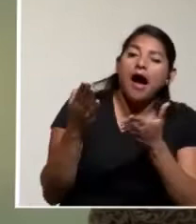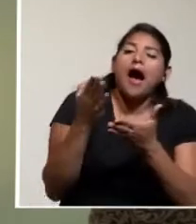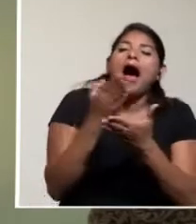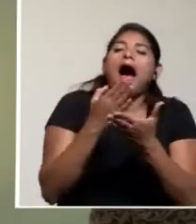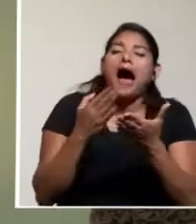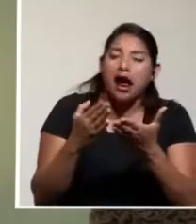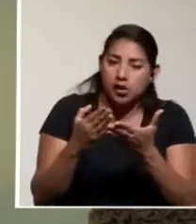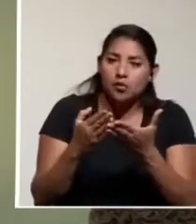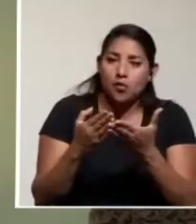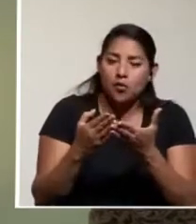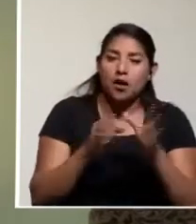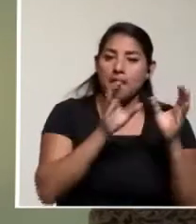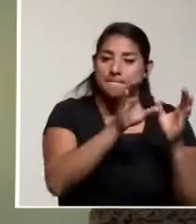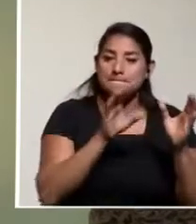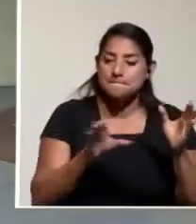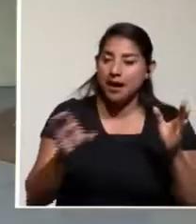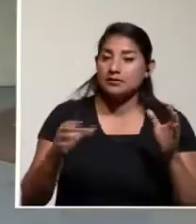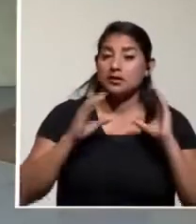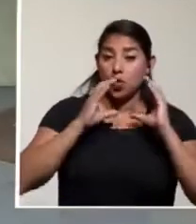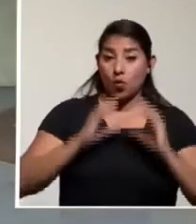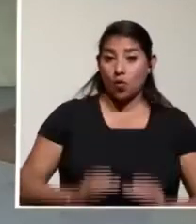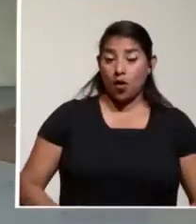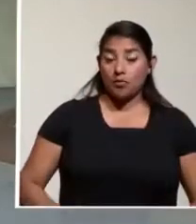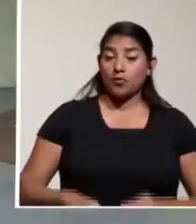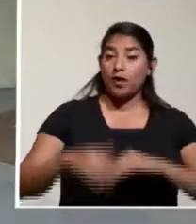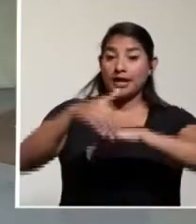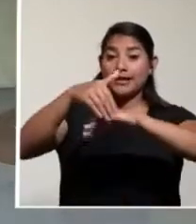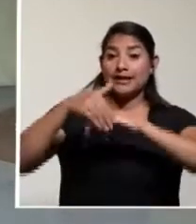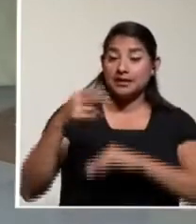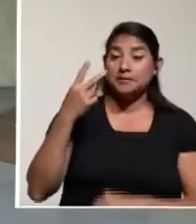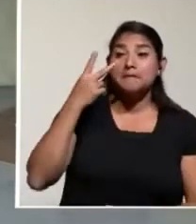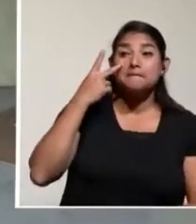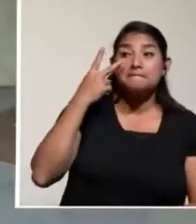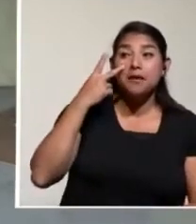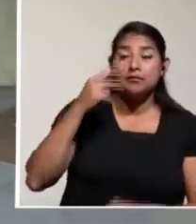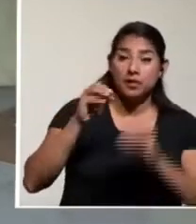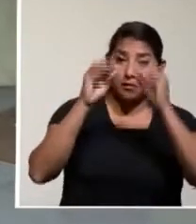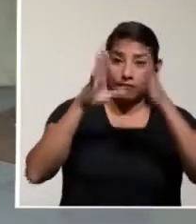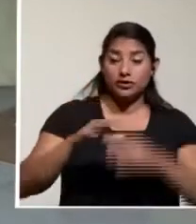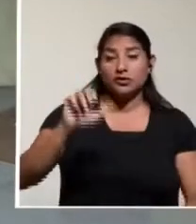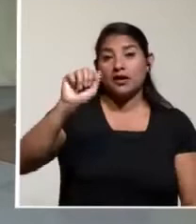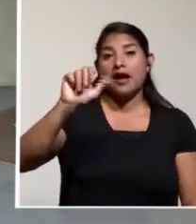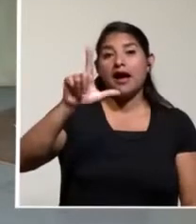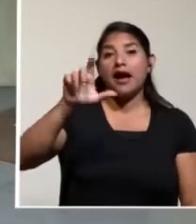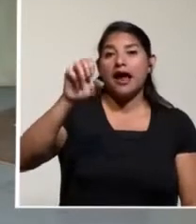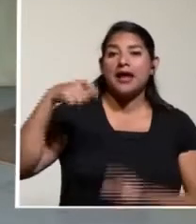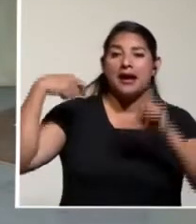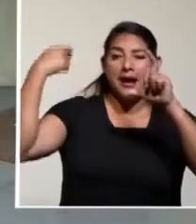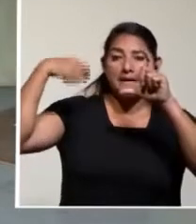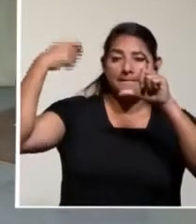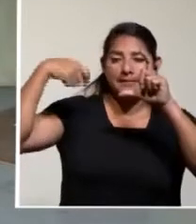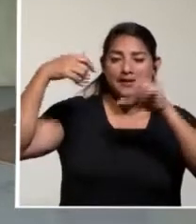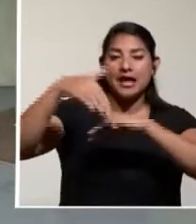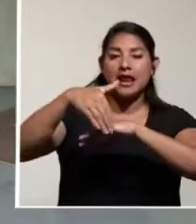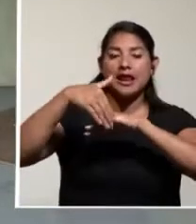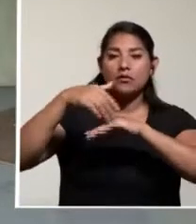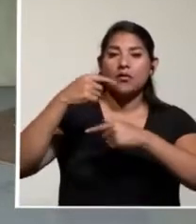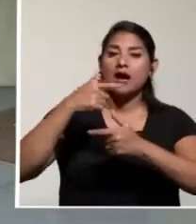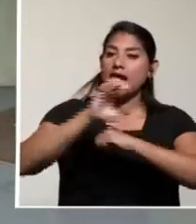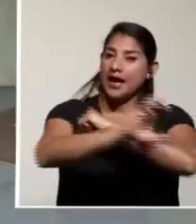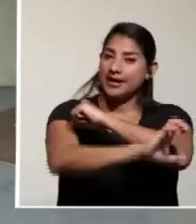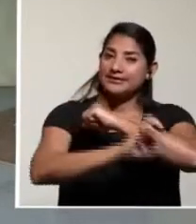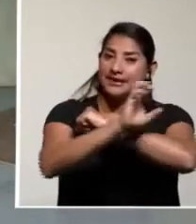algunas partes del cuerpo en inglés. Así que vamos a ver a teacher Ale en el video de lengua extranjera. Mientras